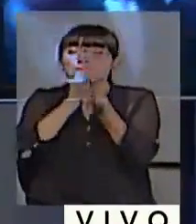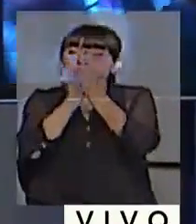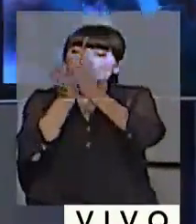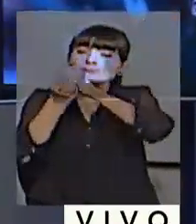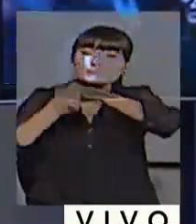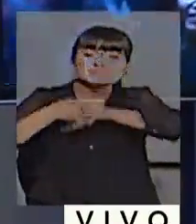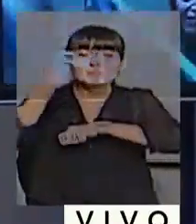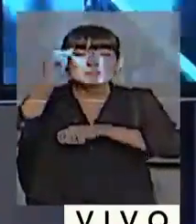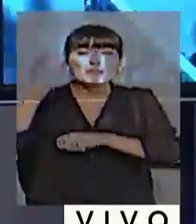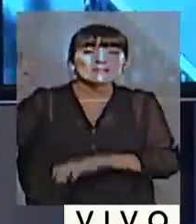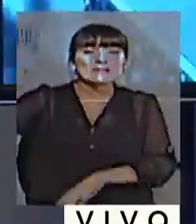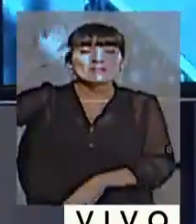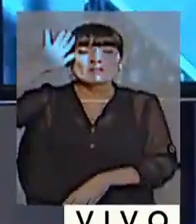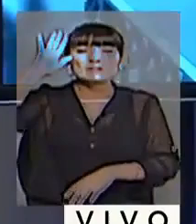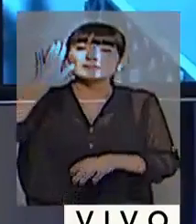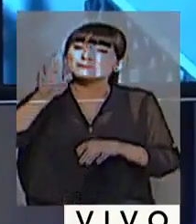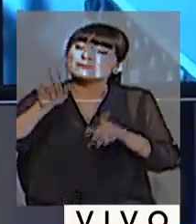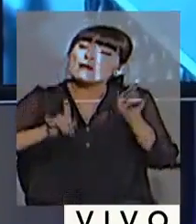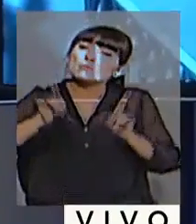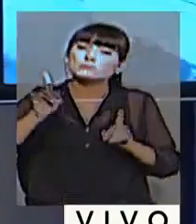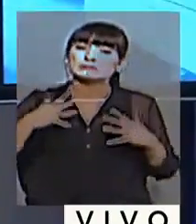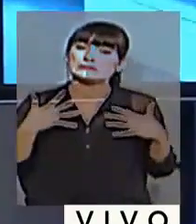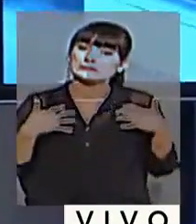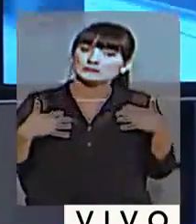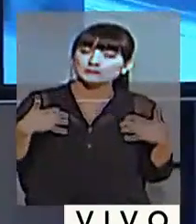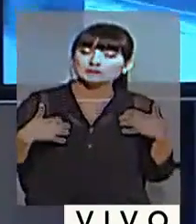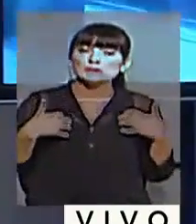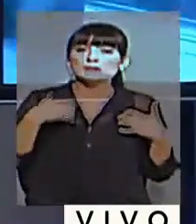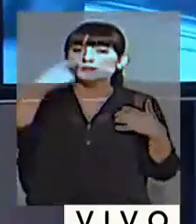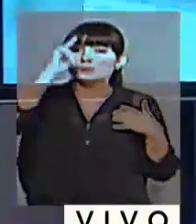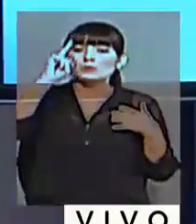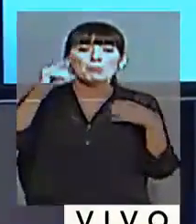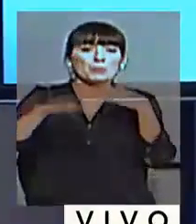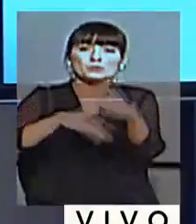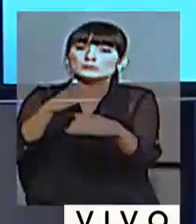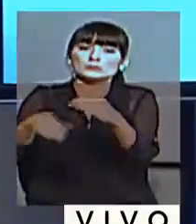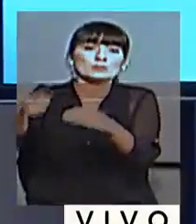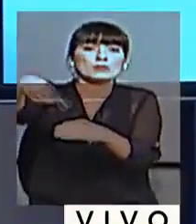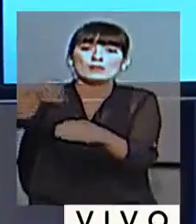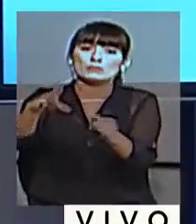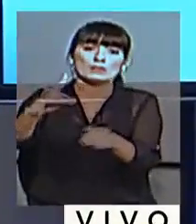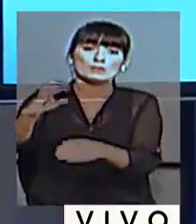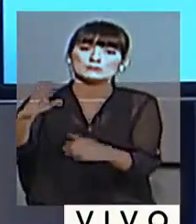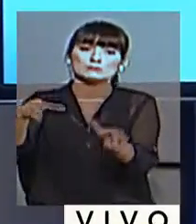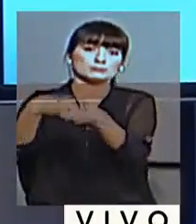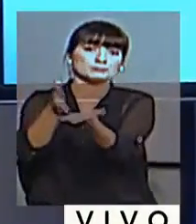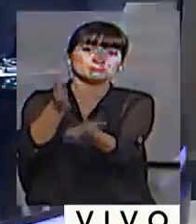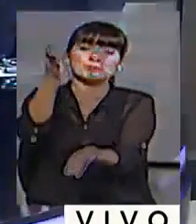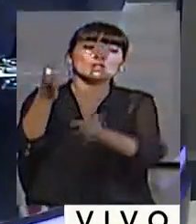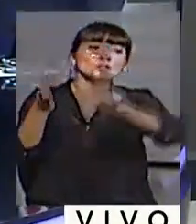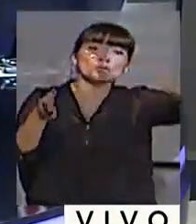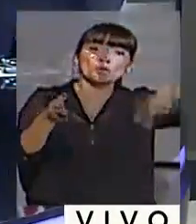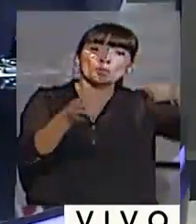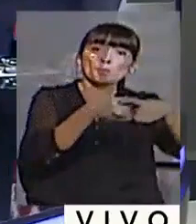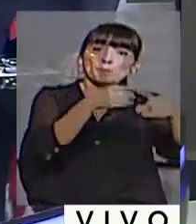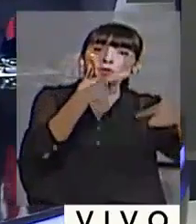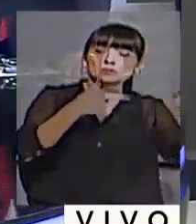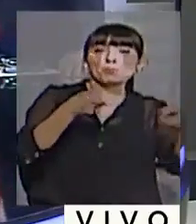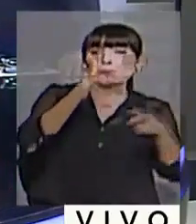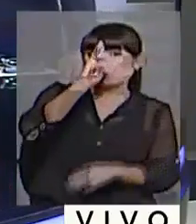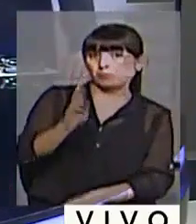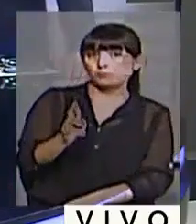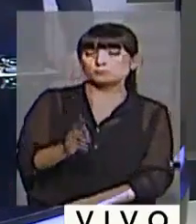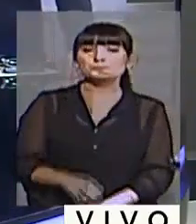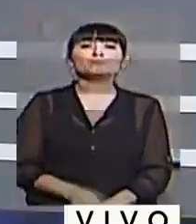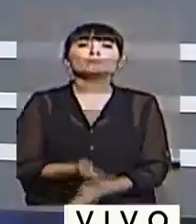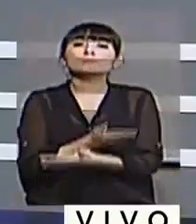tal vez de incomodidad, pero es un proceso que ellos definieron y que el resto de los partidos ha respetado. Sergio Espejo, ¿ustedes quebraron la